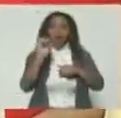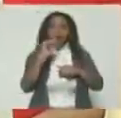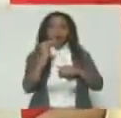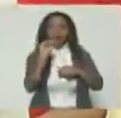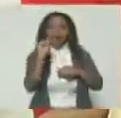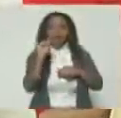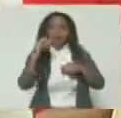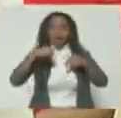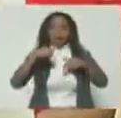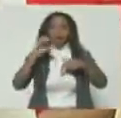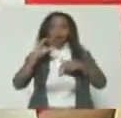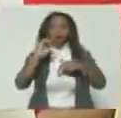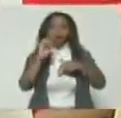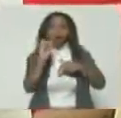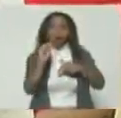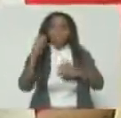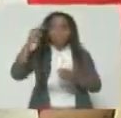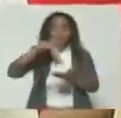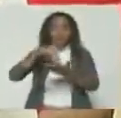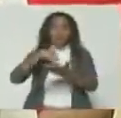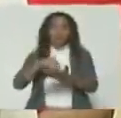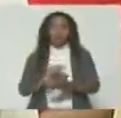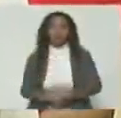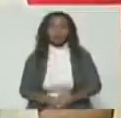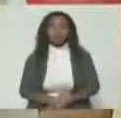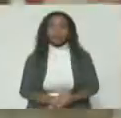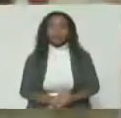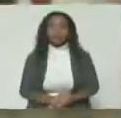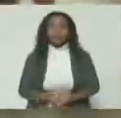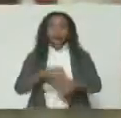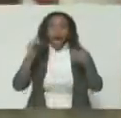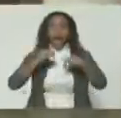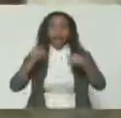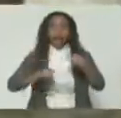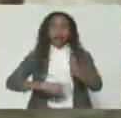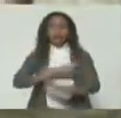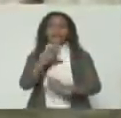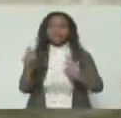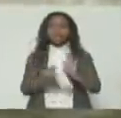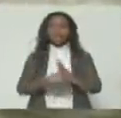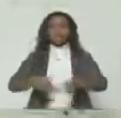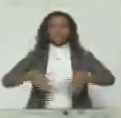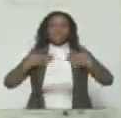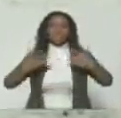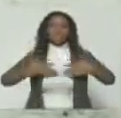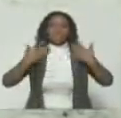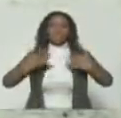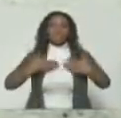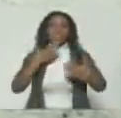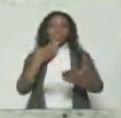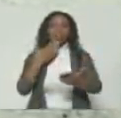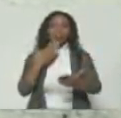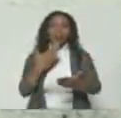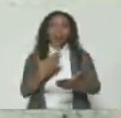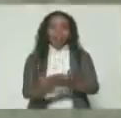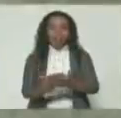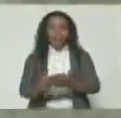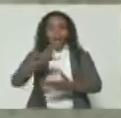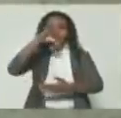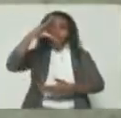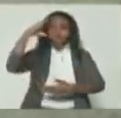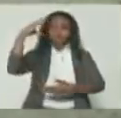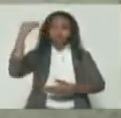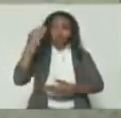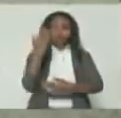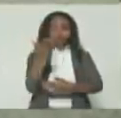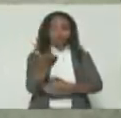Cuba, tierra de Zamora. Acá, totalmente emocionado, agradecido primeramente con Dios y con